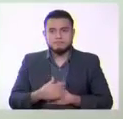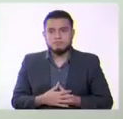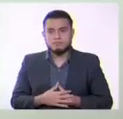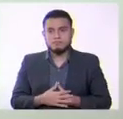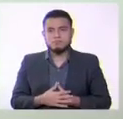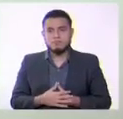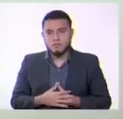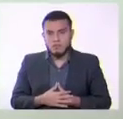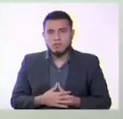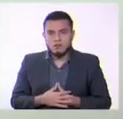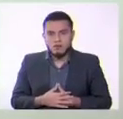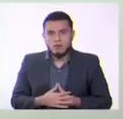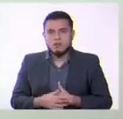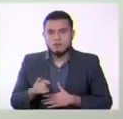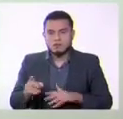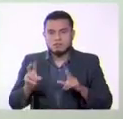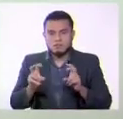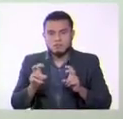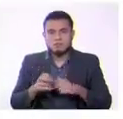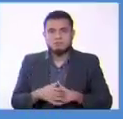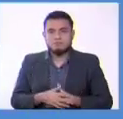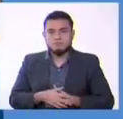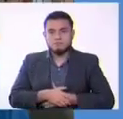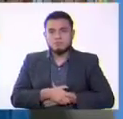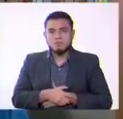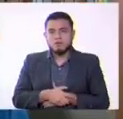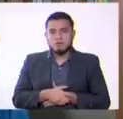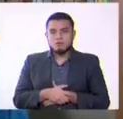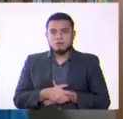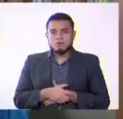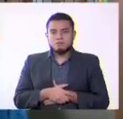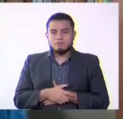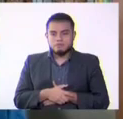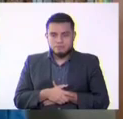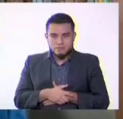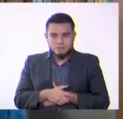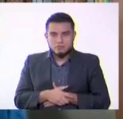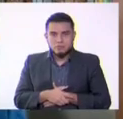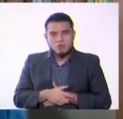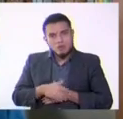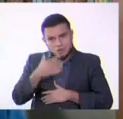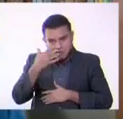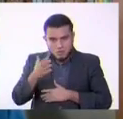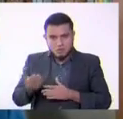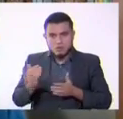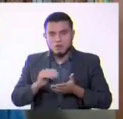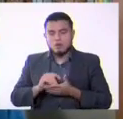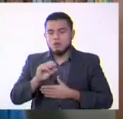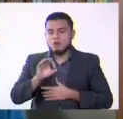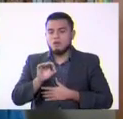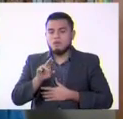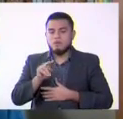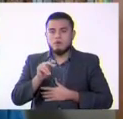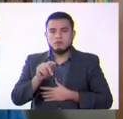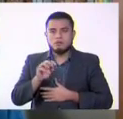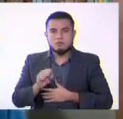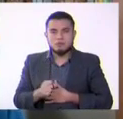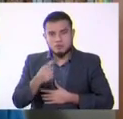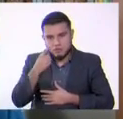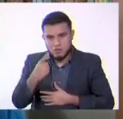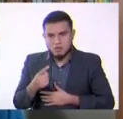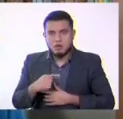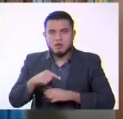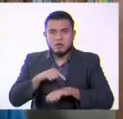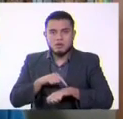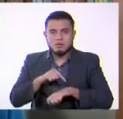Precisamente está encaminado en este tema. Vamos a verlo. Vamos a ver un ejemplo de vuelta a las fuentes y nos vamos a trasladar al